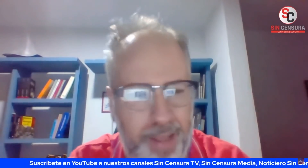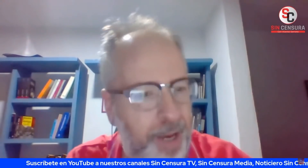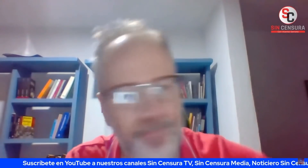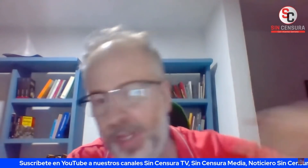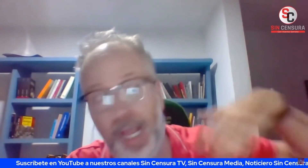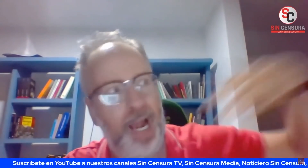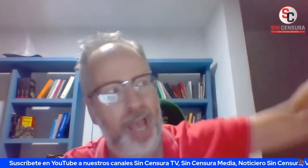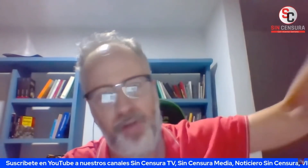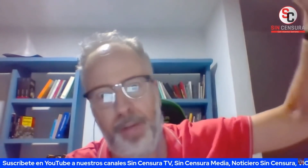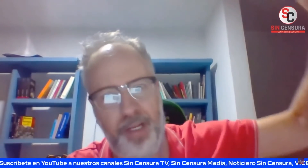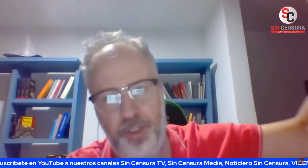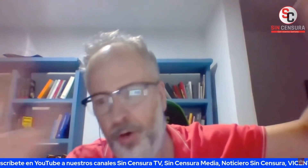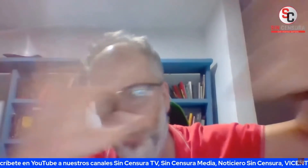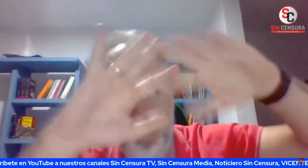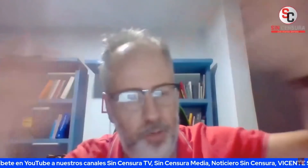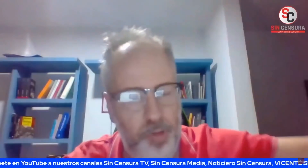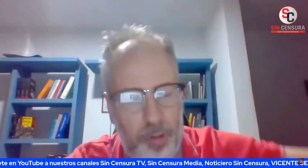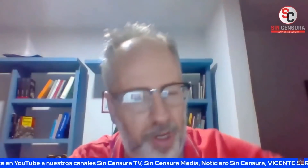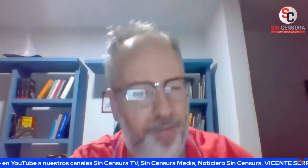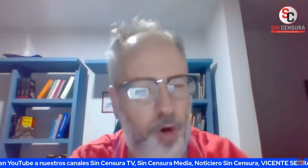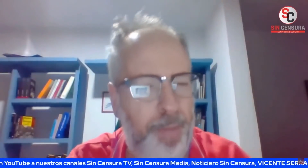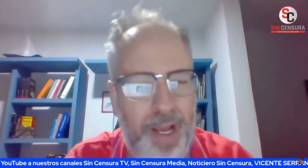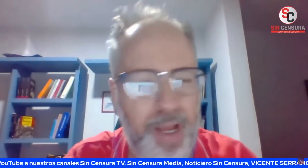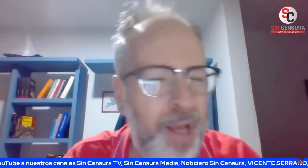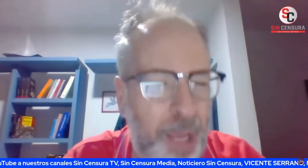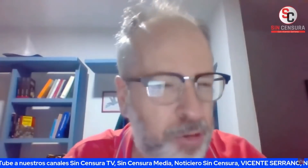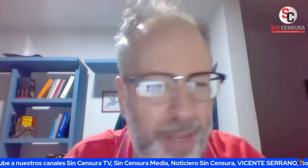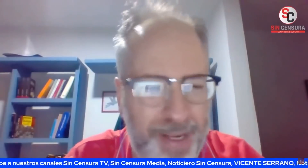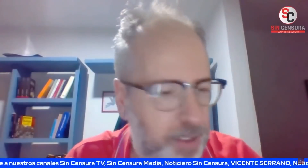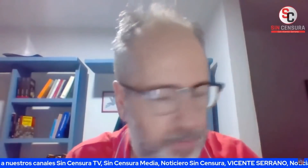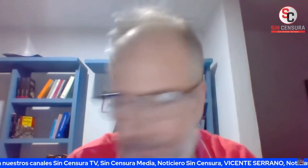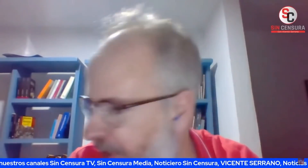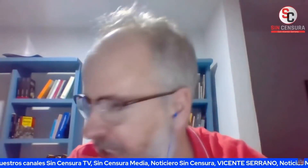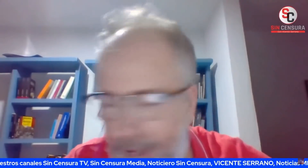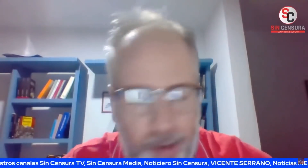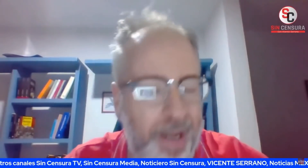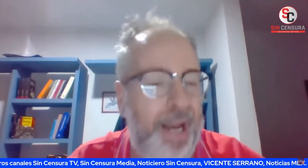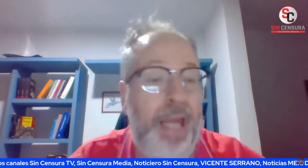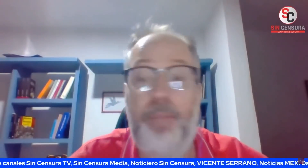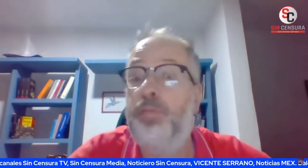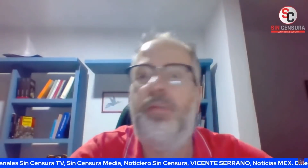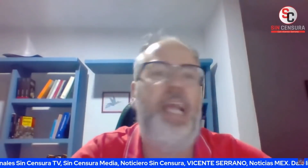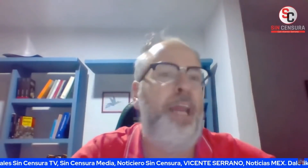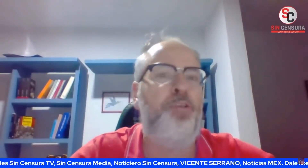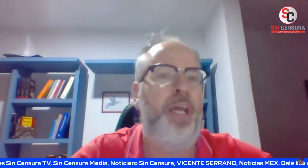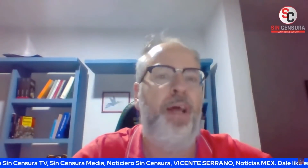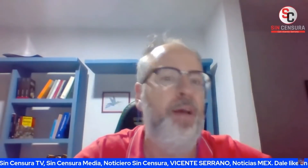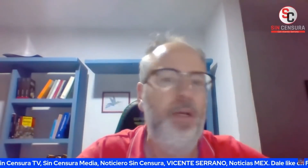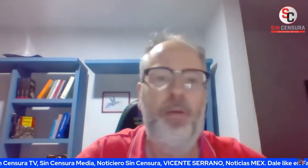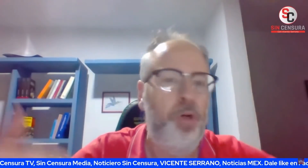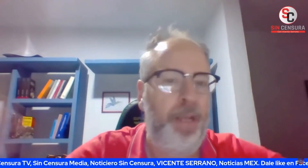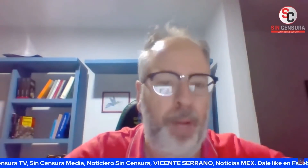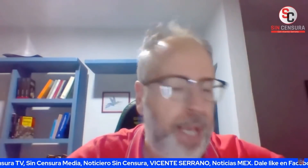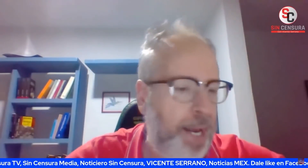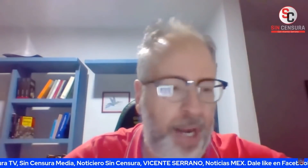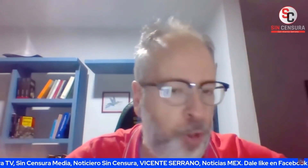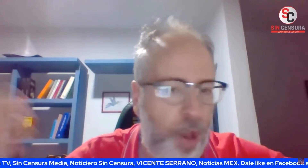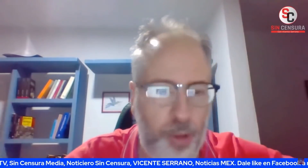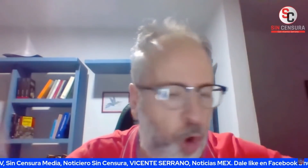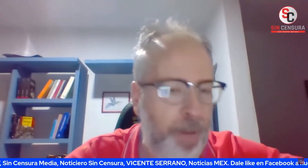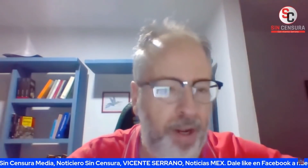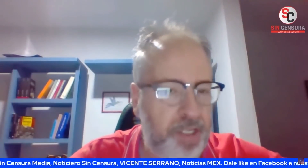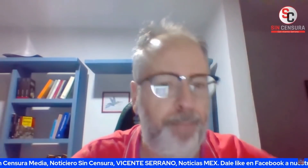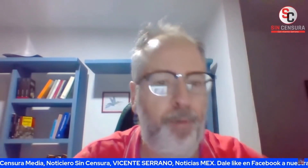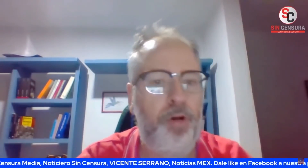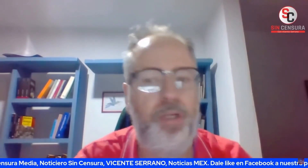la nada, el live apareció y de una u otra forma esos temas se quedaron en la nada, pues ya que nos queda, pues aplicar